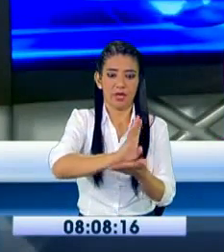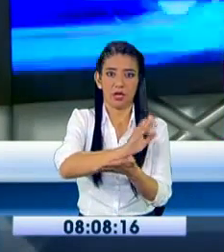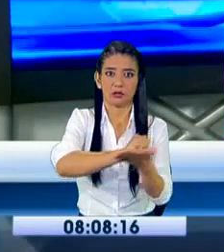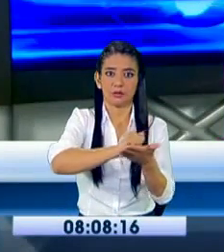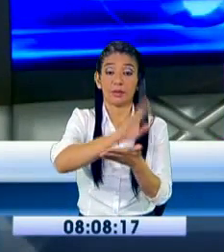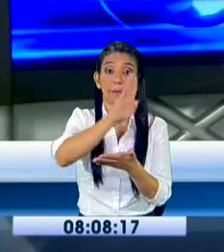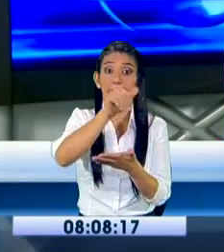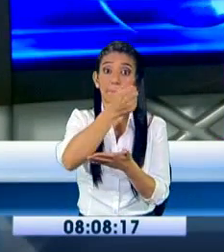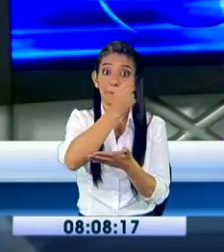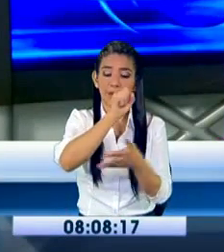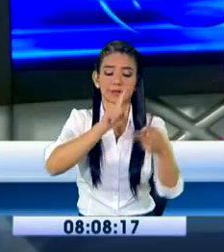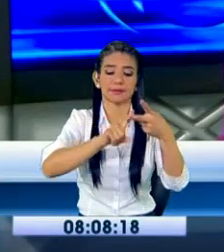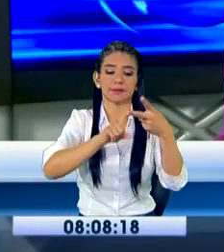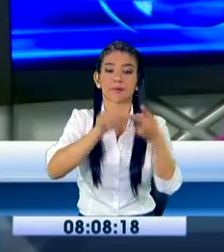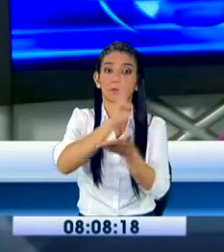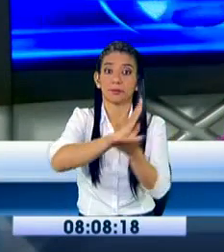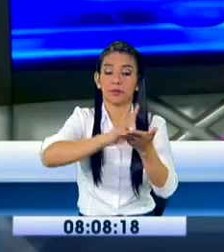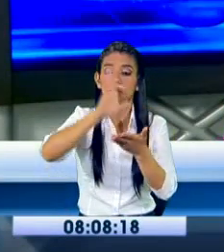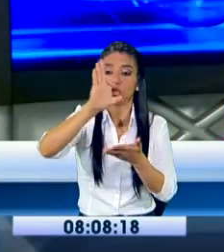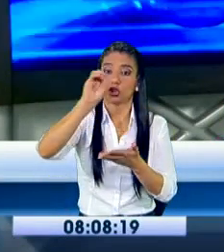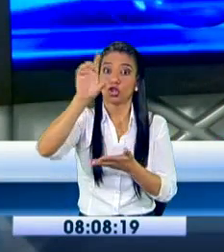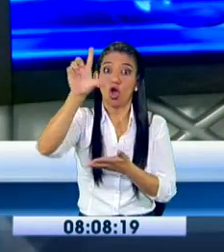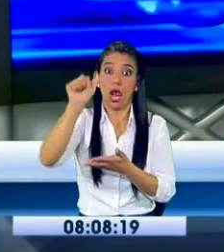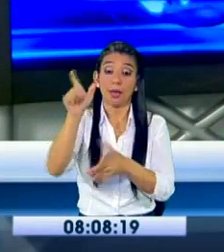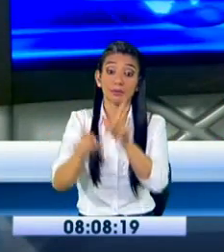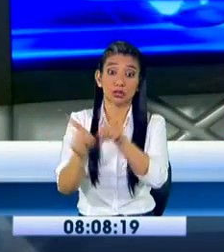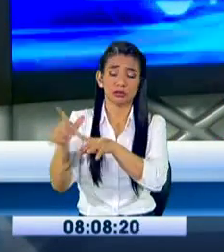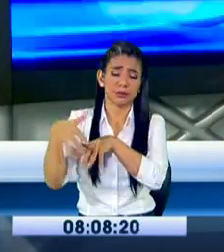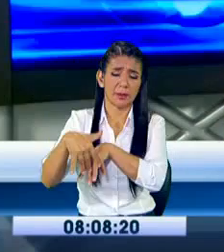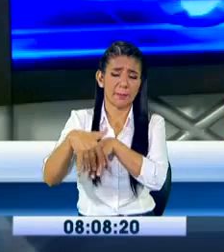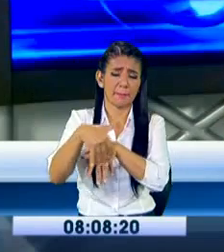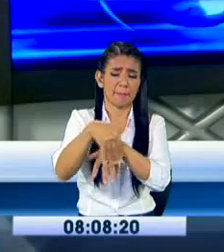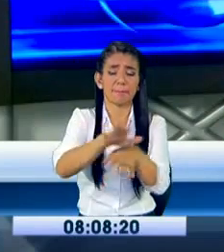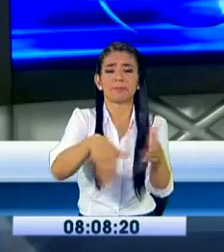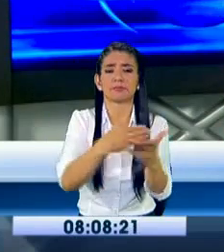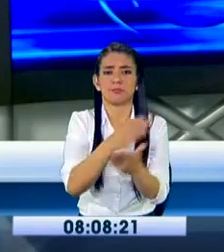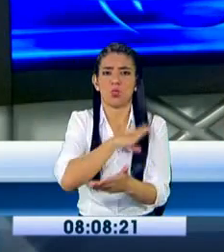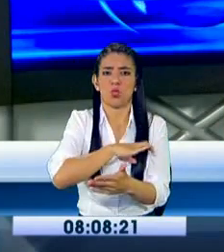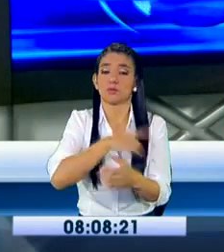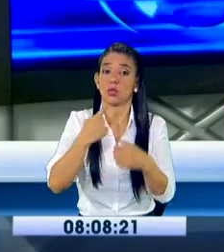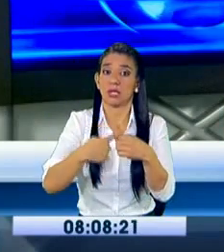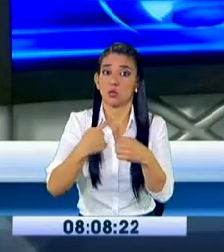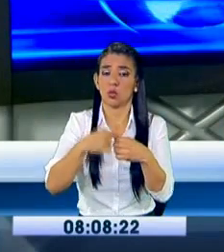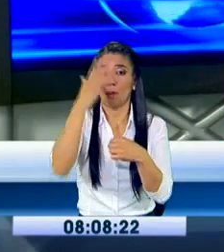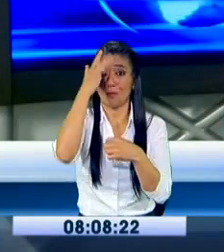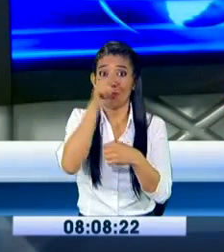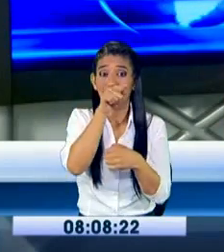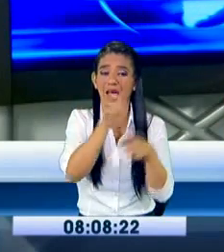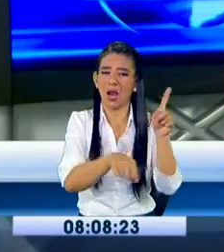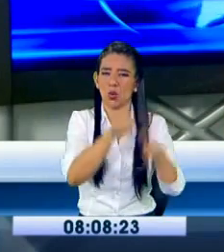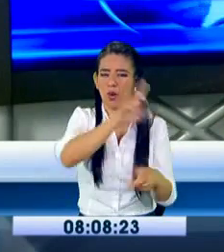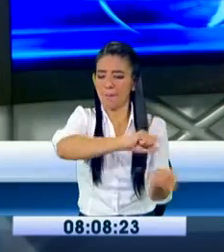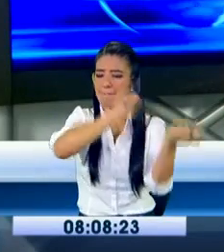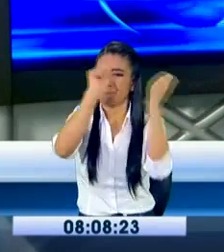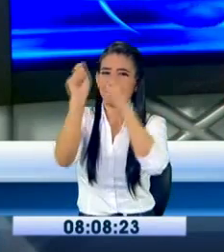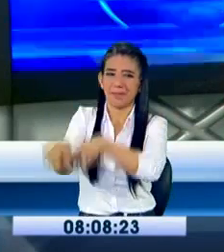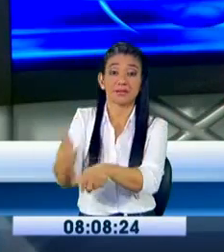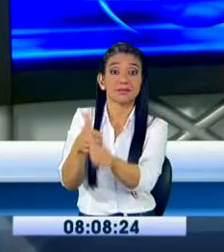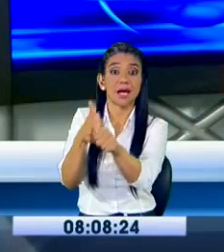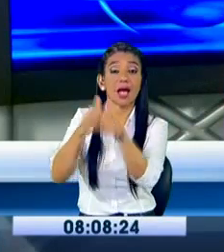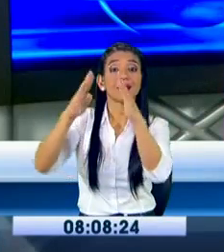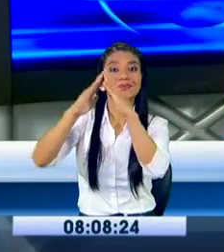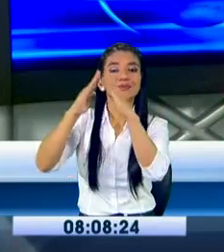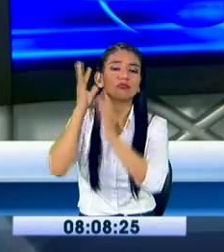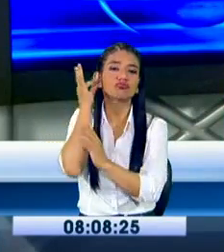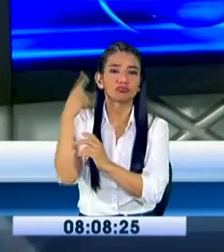salidas a esta problemática. Los vecinos de los barrios del centro de Quito se concentraron en la calle Oriente desde las 9 de la